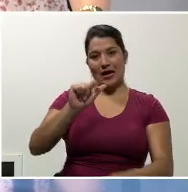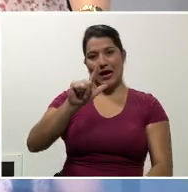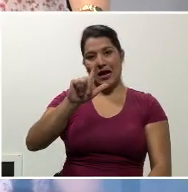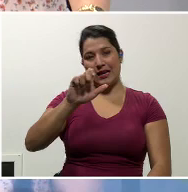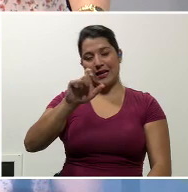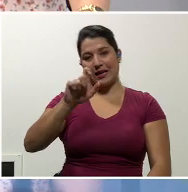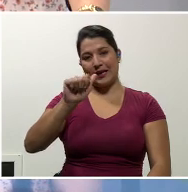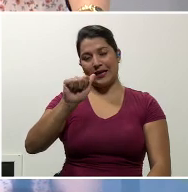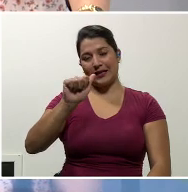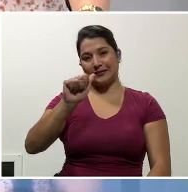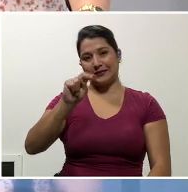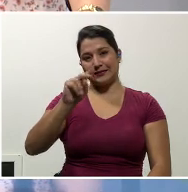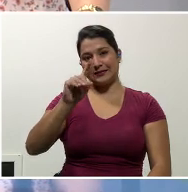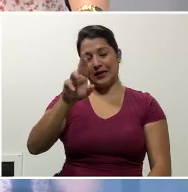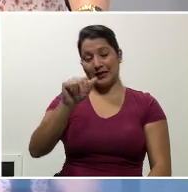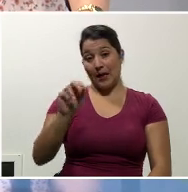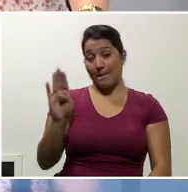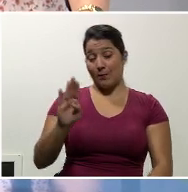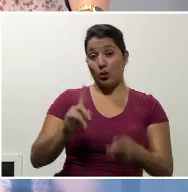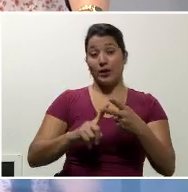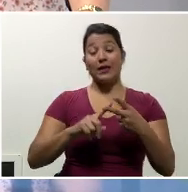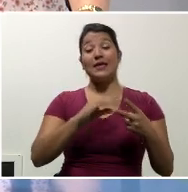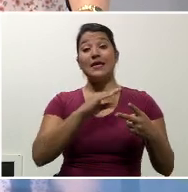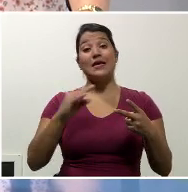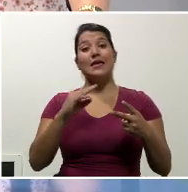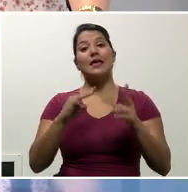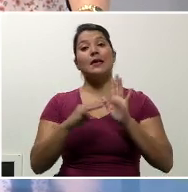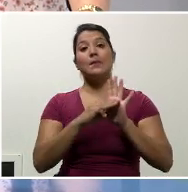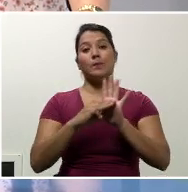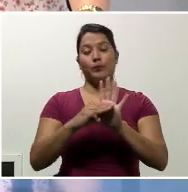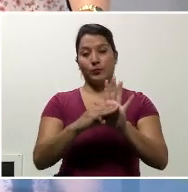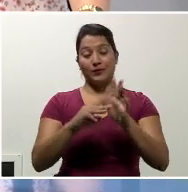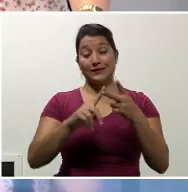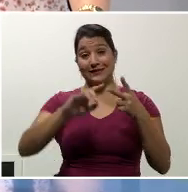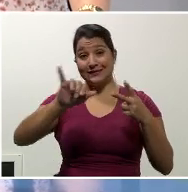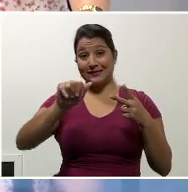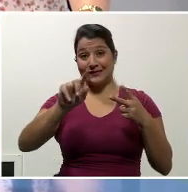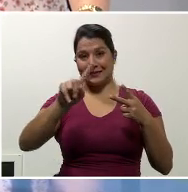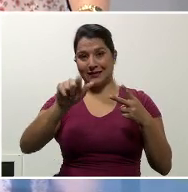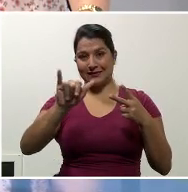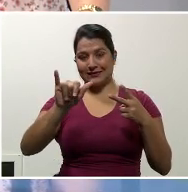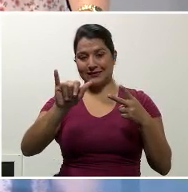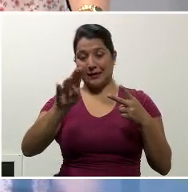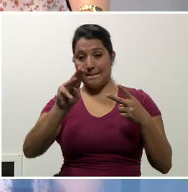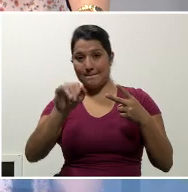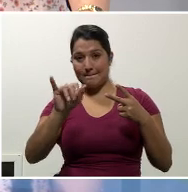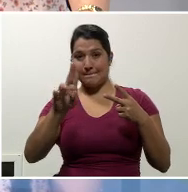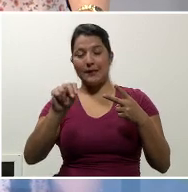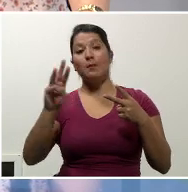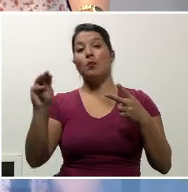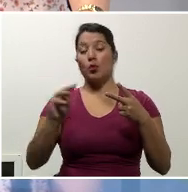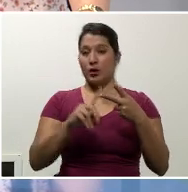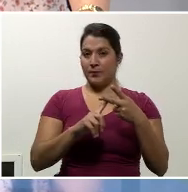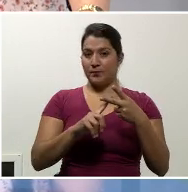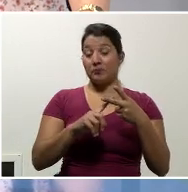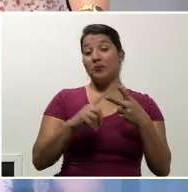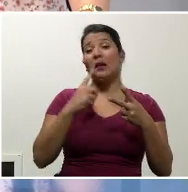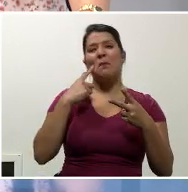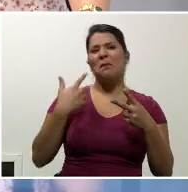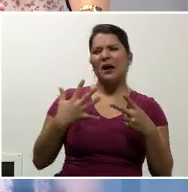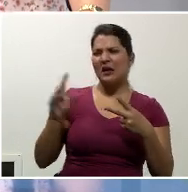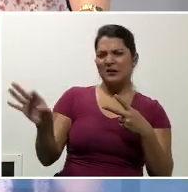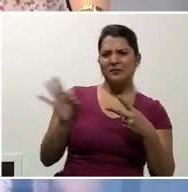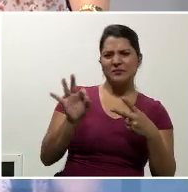Heller y la ex reina de belleza Yasmín Morales. La audiencia fue para definir si durante el proceso se acepta la incorporación de